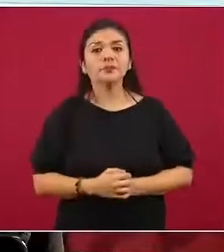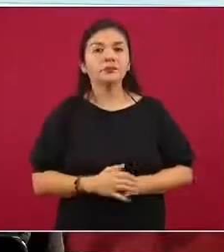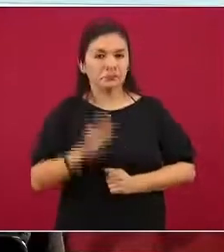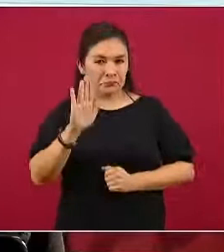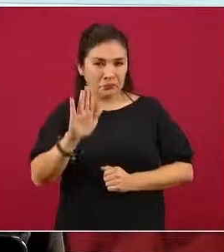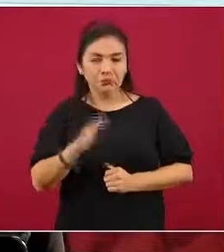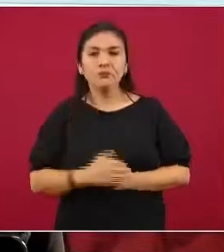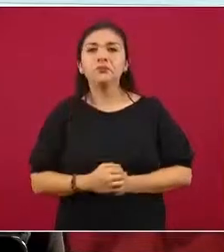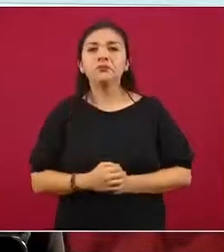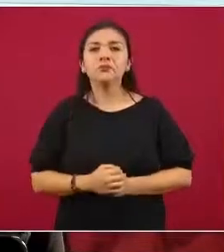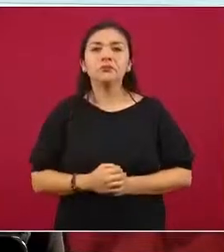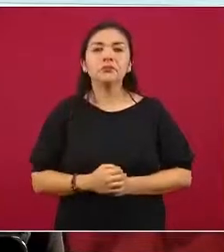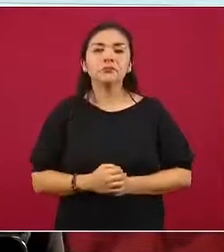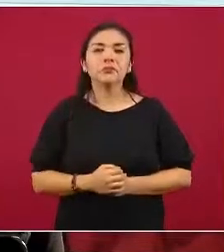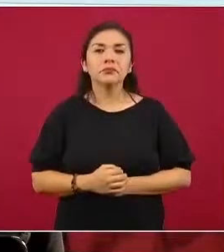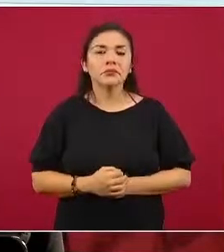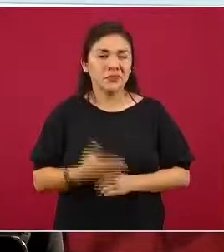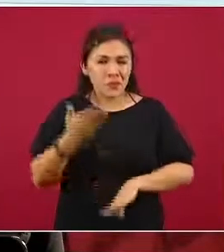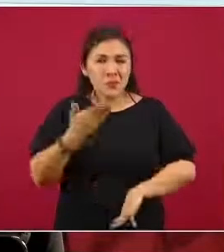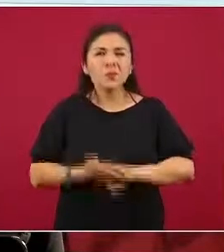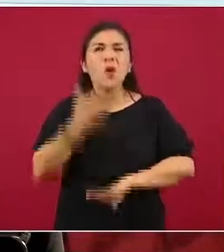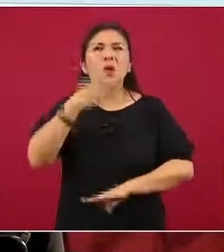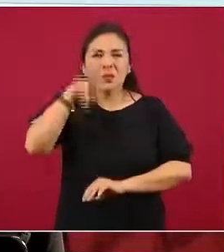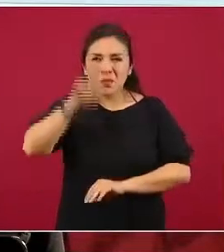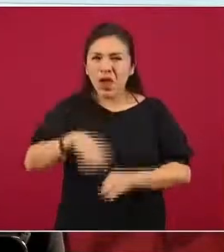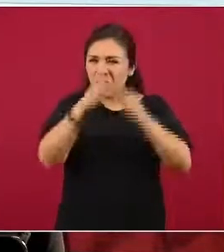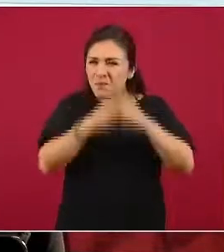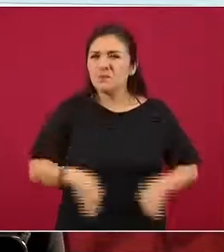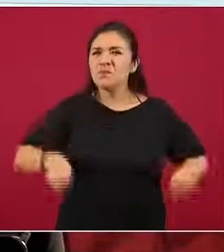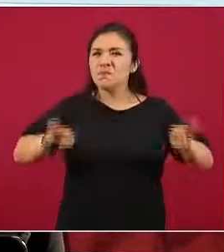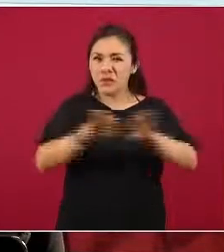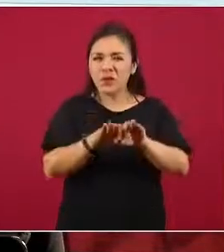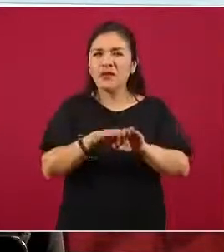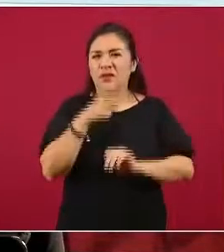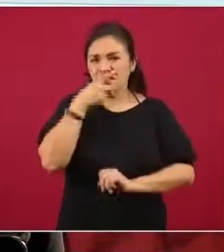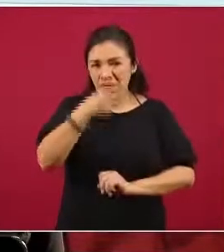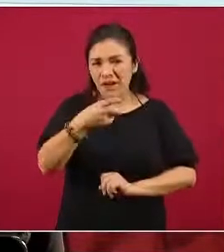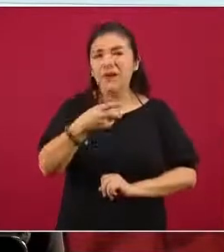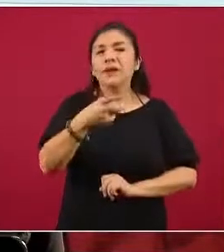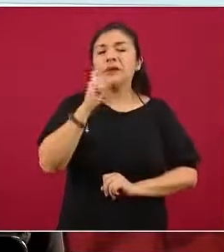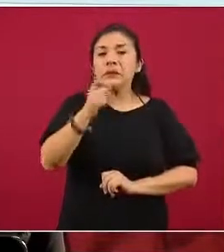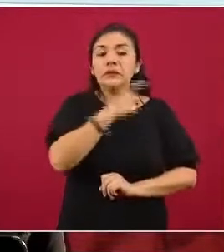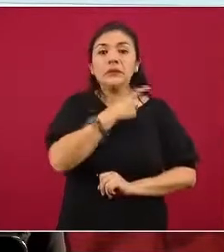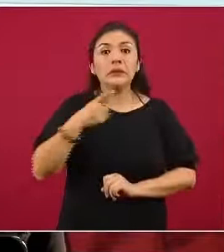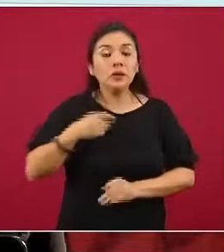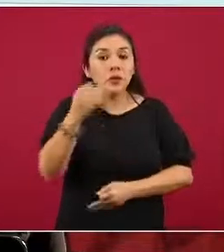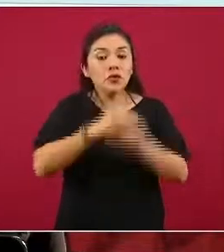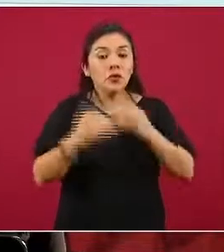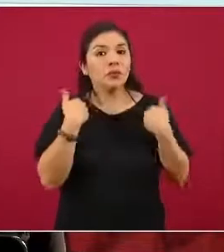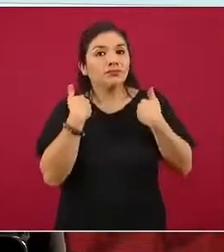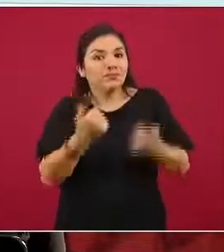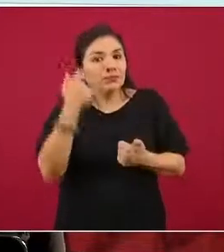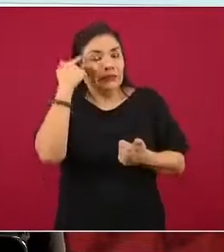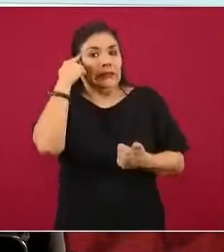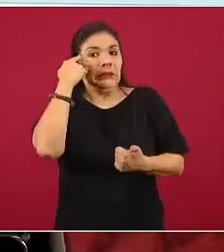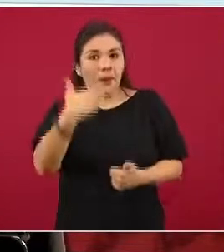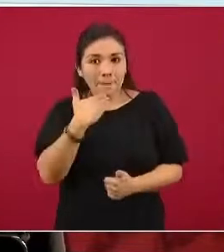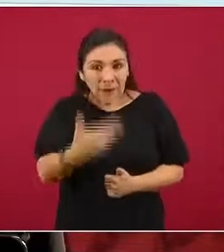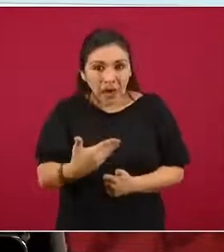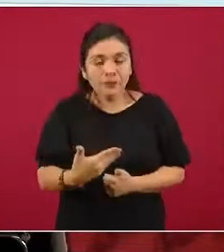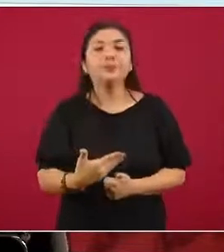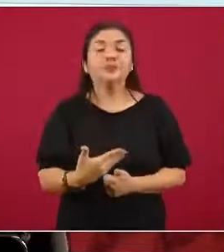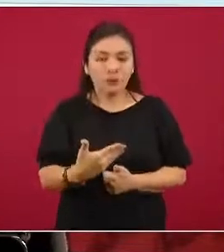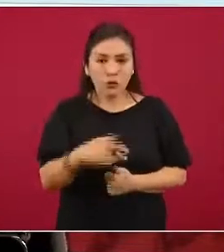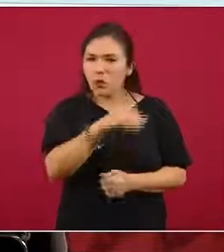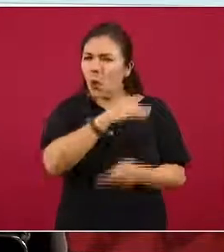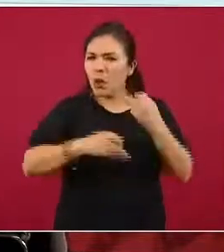Algo que es sumamente importante mencionar y que debemos de entender